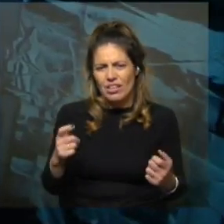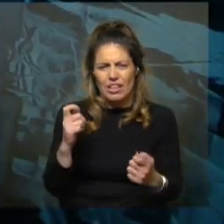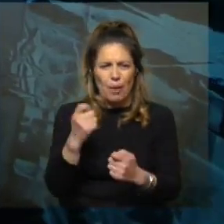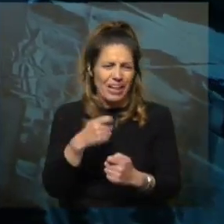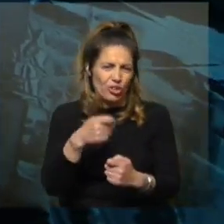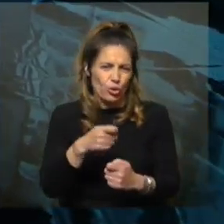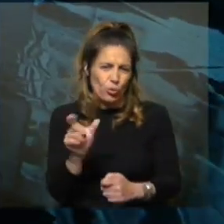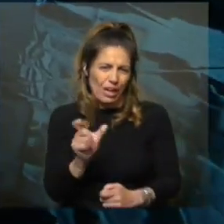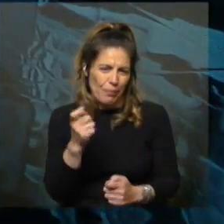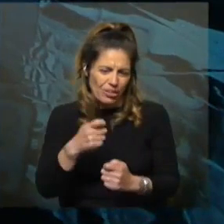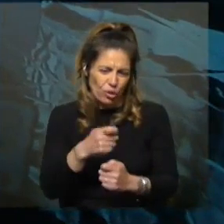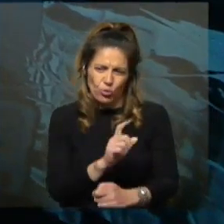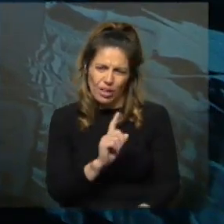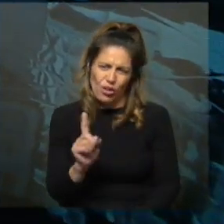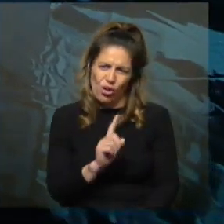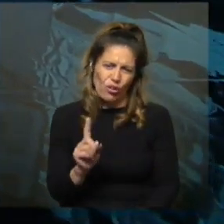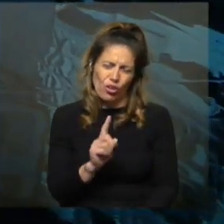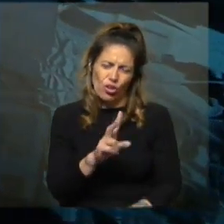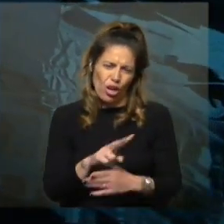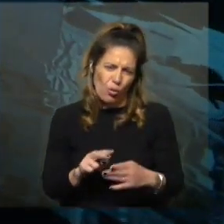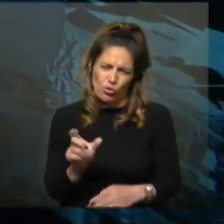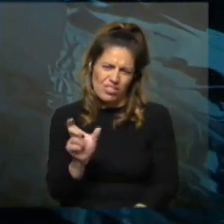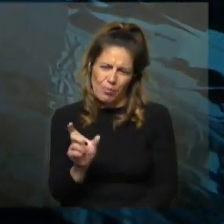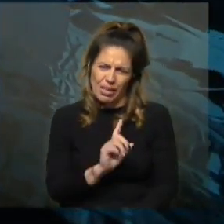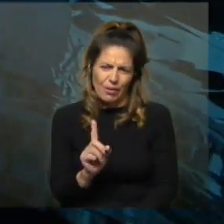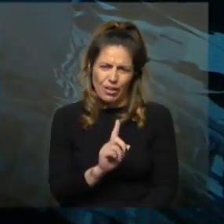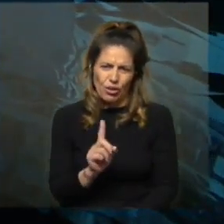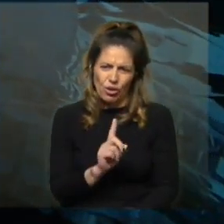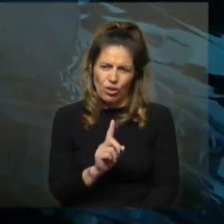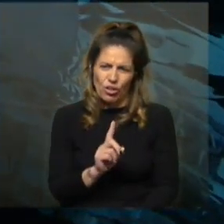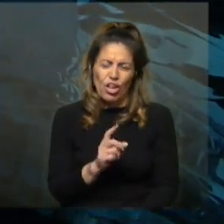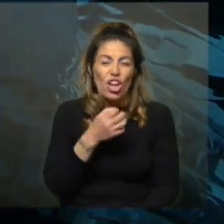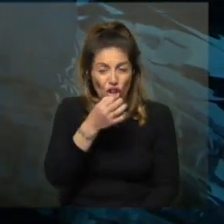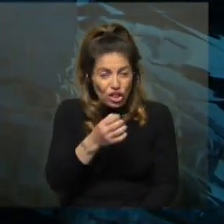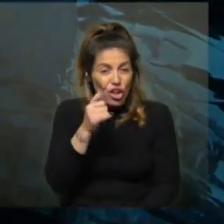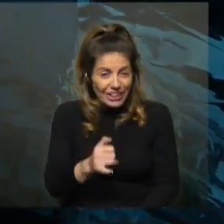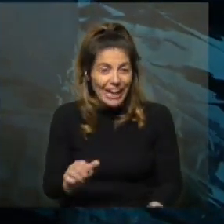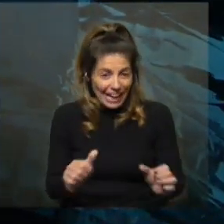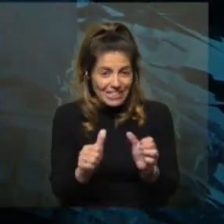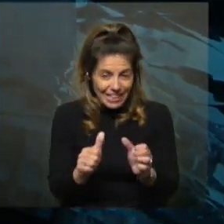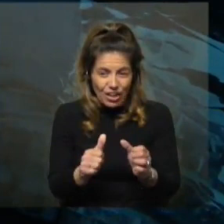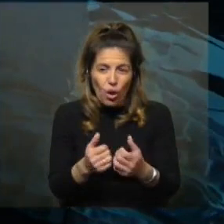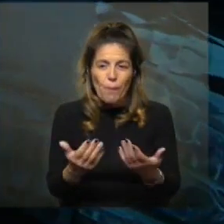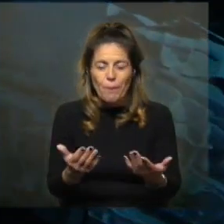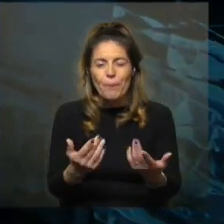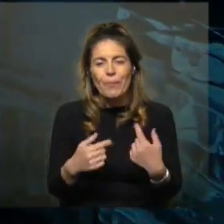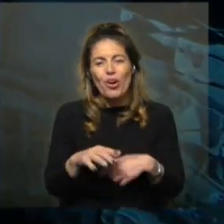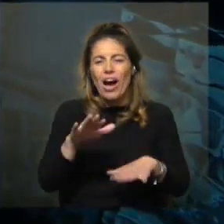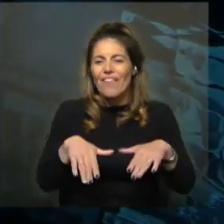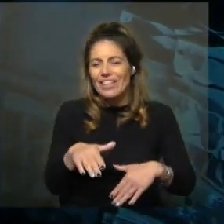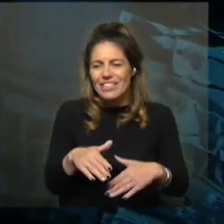usas no trato de no usarla exactamente o sea este no digo que tengas que hacerlo o no hacerlo pero digo pero a